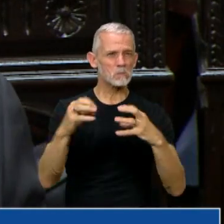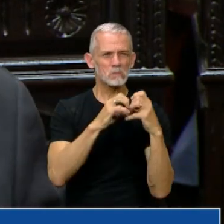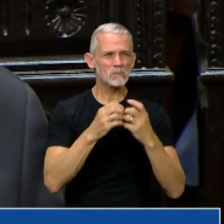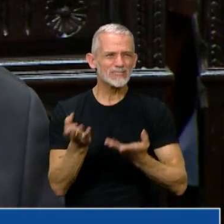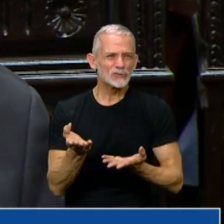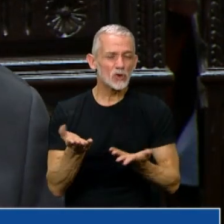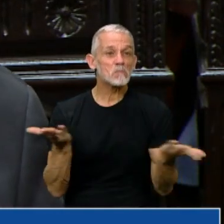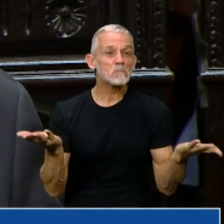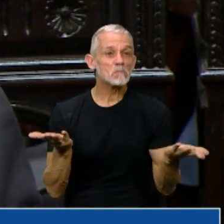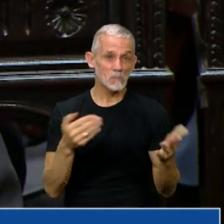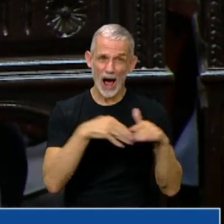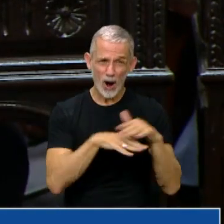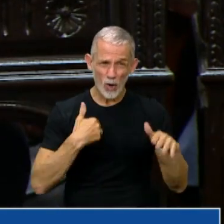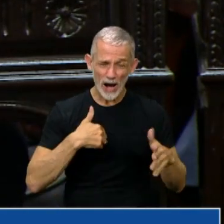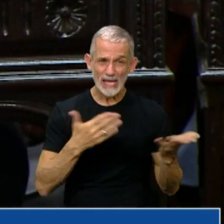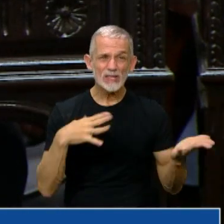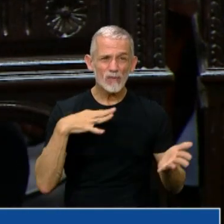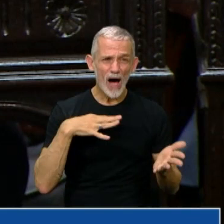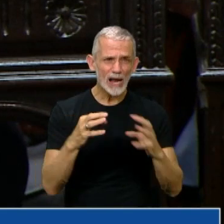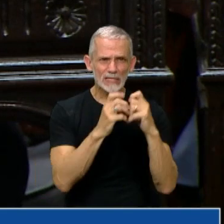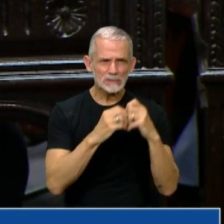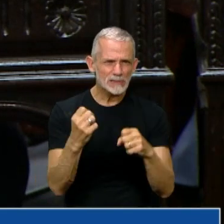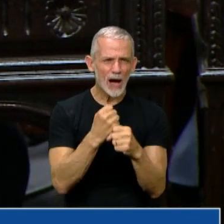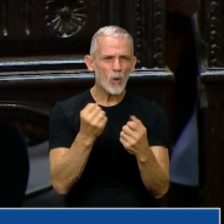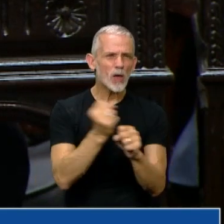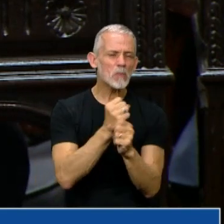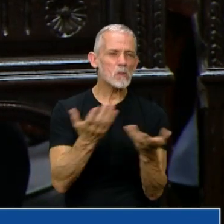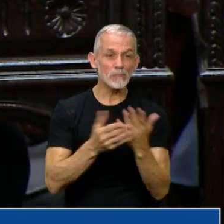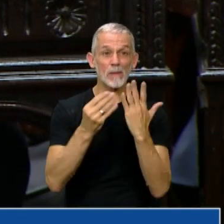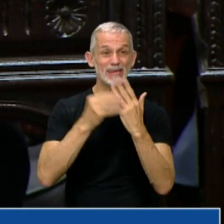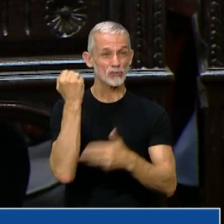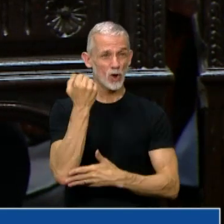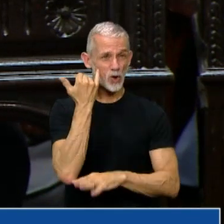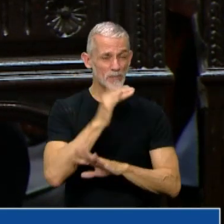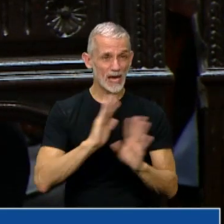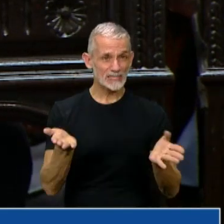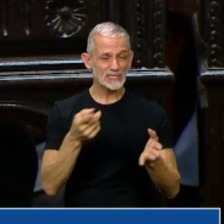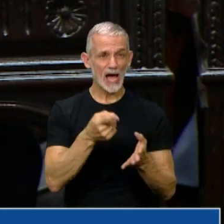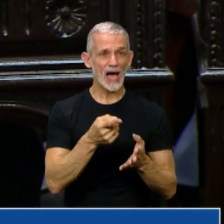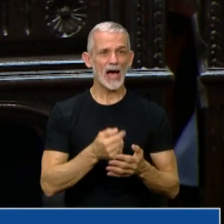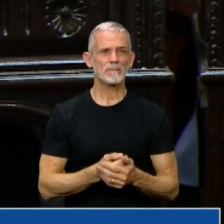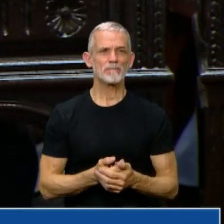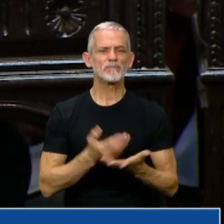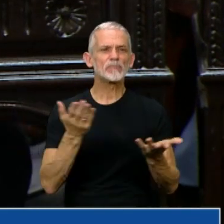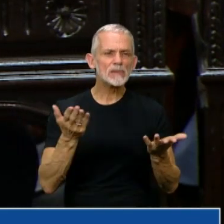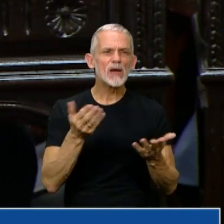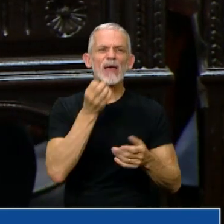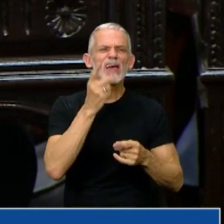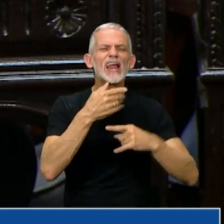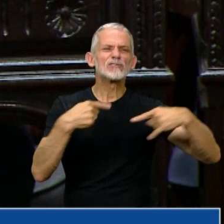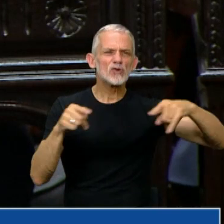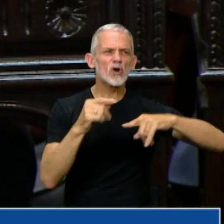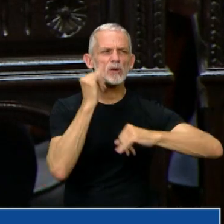una cuestión que no hemos podido llevar adelante. El ministro de Economía, en